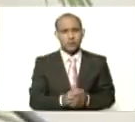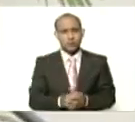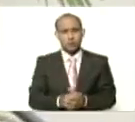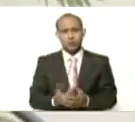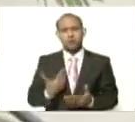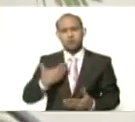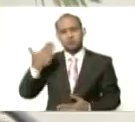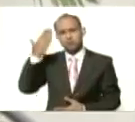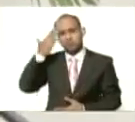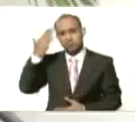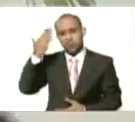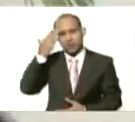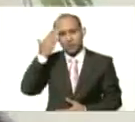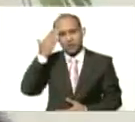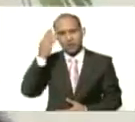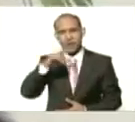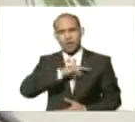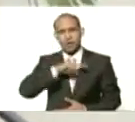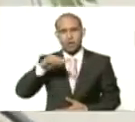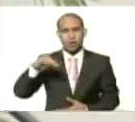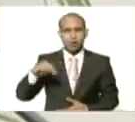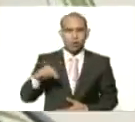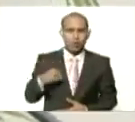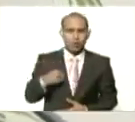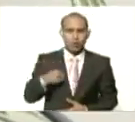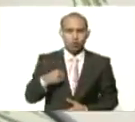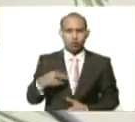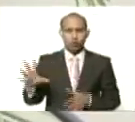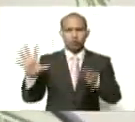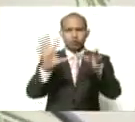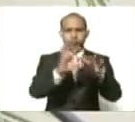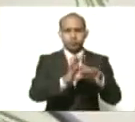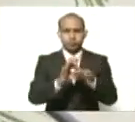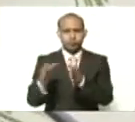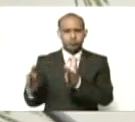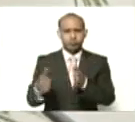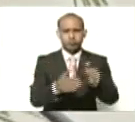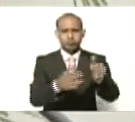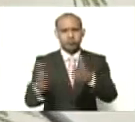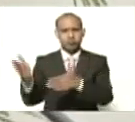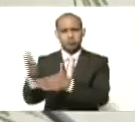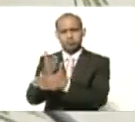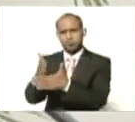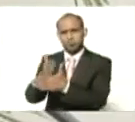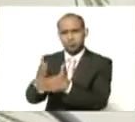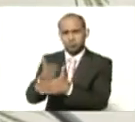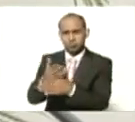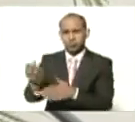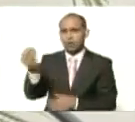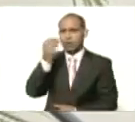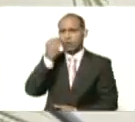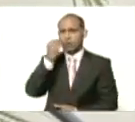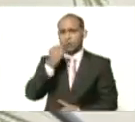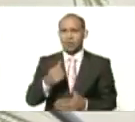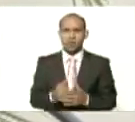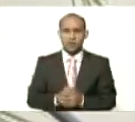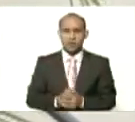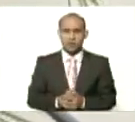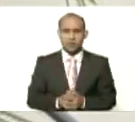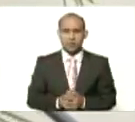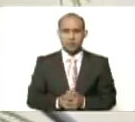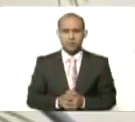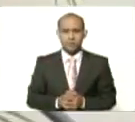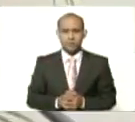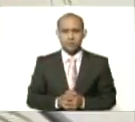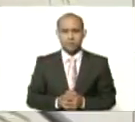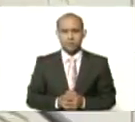complace saber que estamos además consolidando el camino de la cooperación agroalimentaria, querido